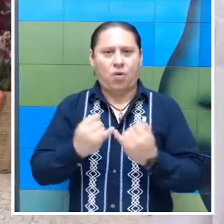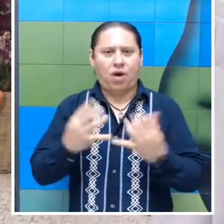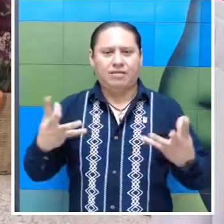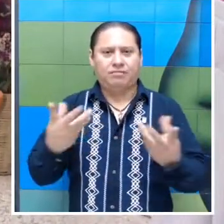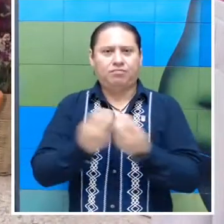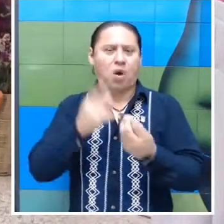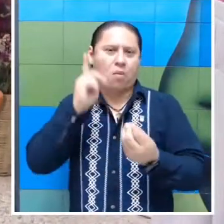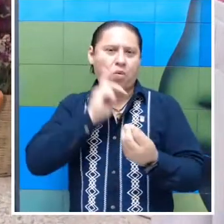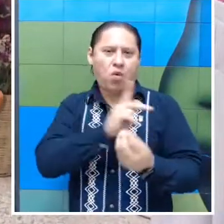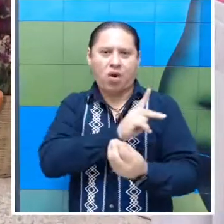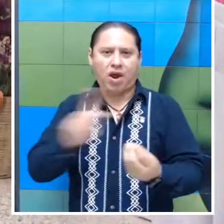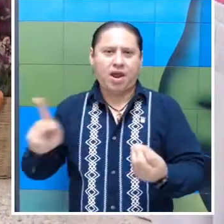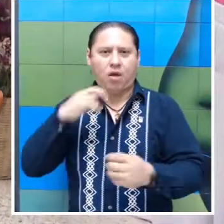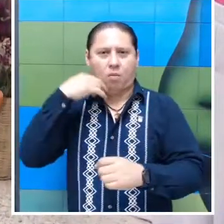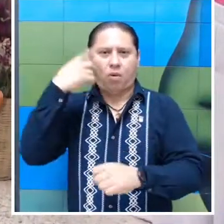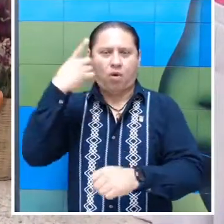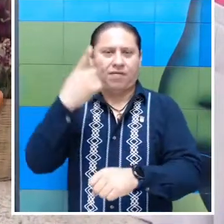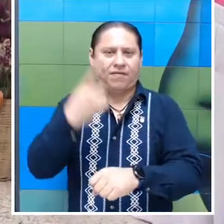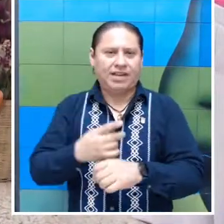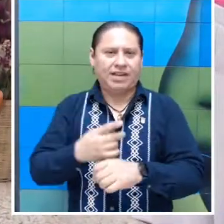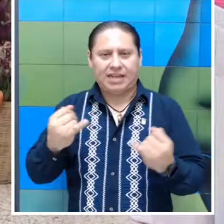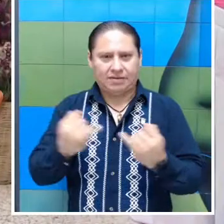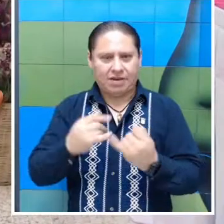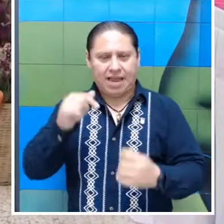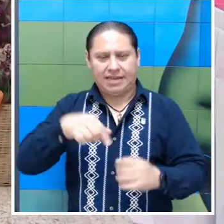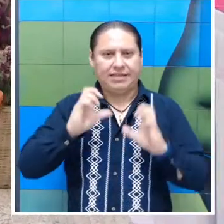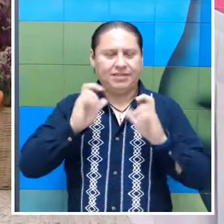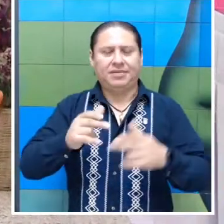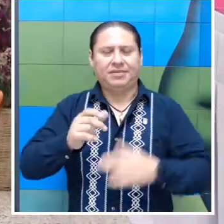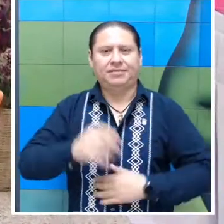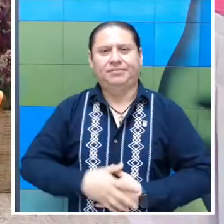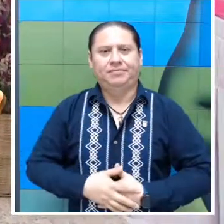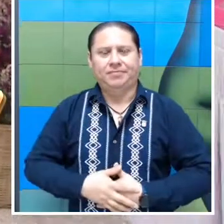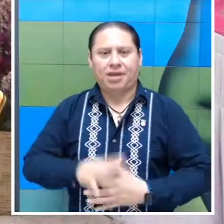con el Corazón del honorable Estado de Chiapas.